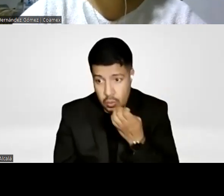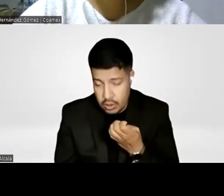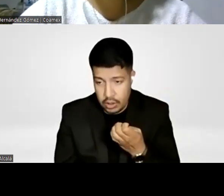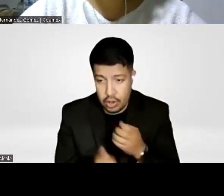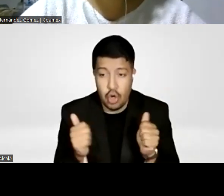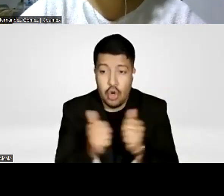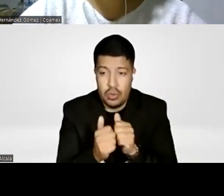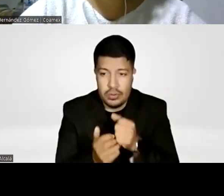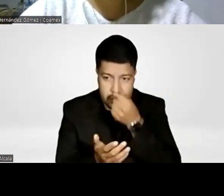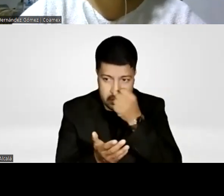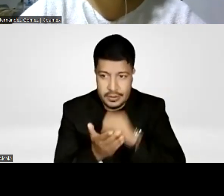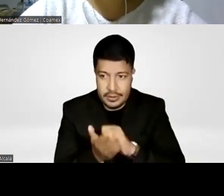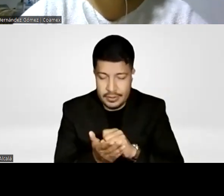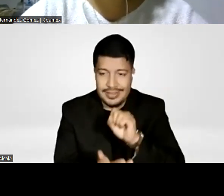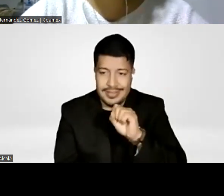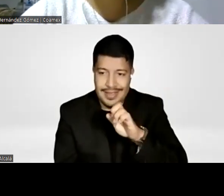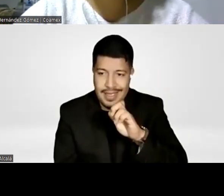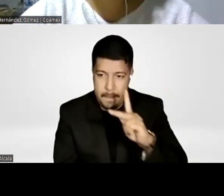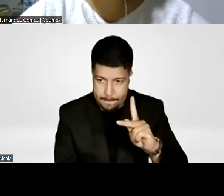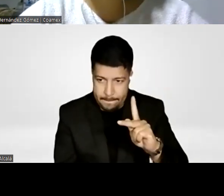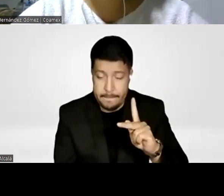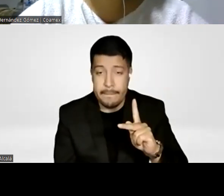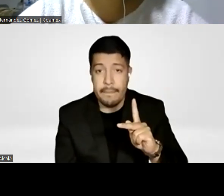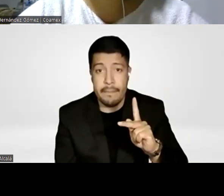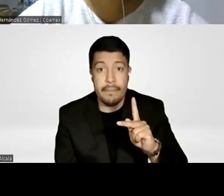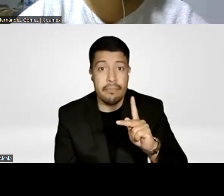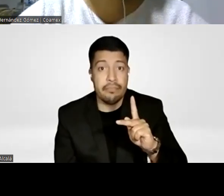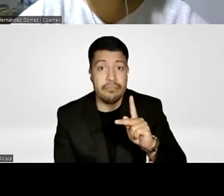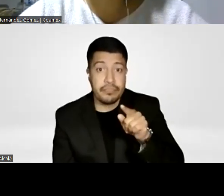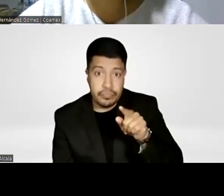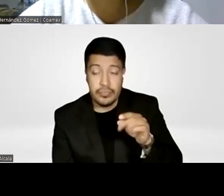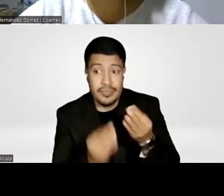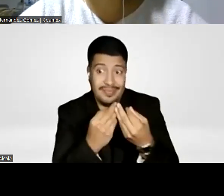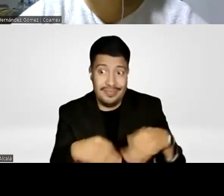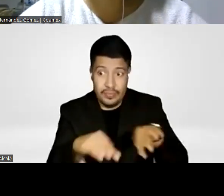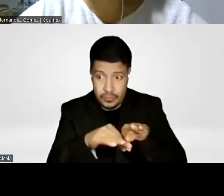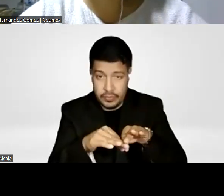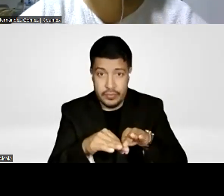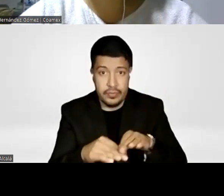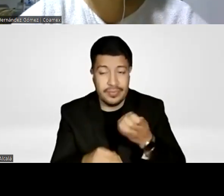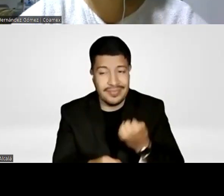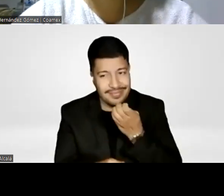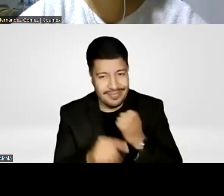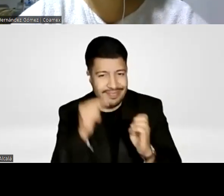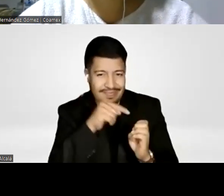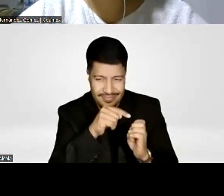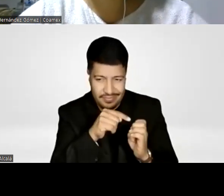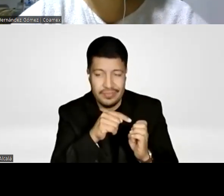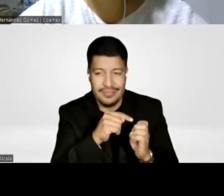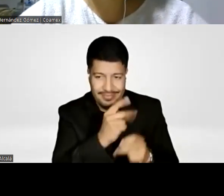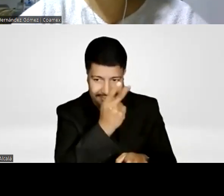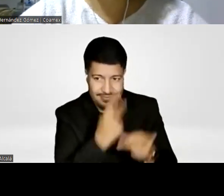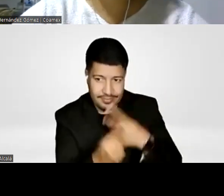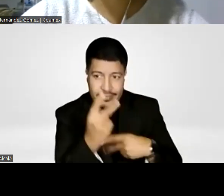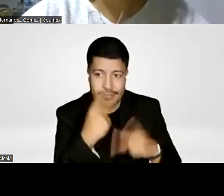Secretaría de Educación. Al final de cuentas, un filtro muy importante es la escuela. Entonces, de pronto,